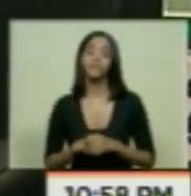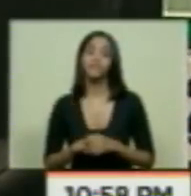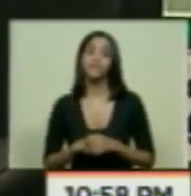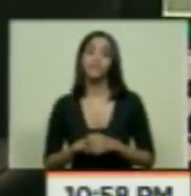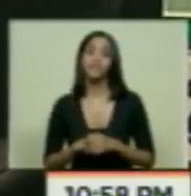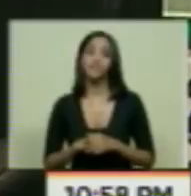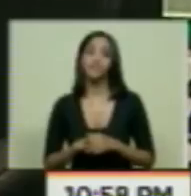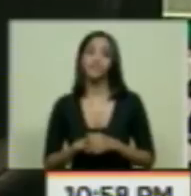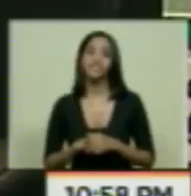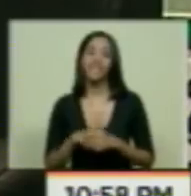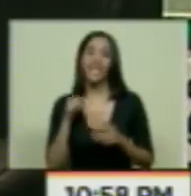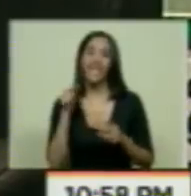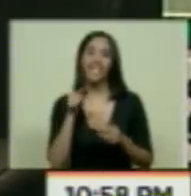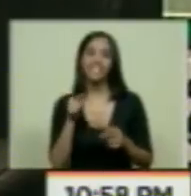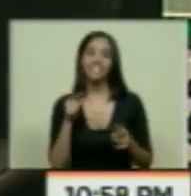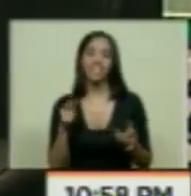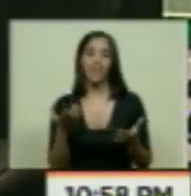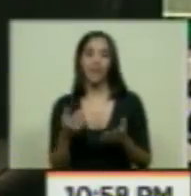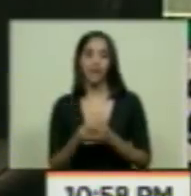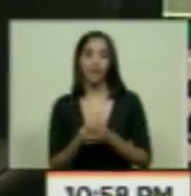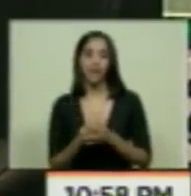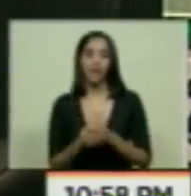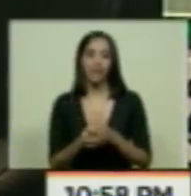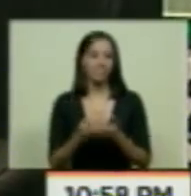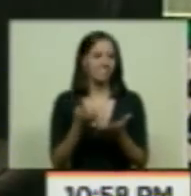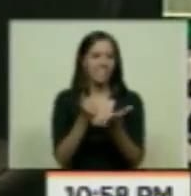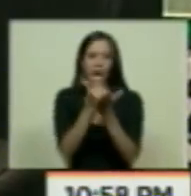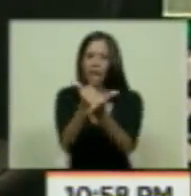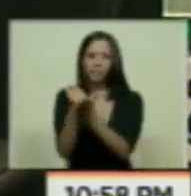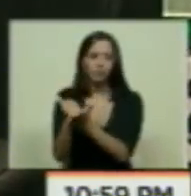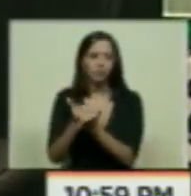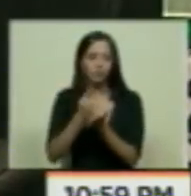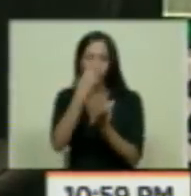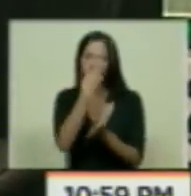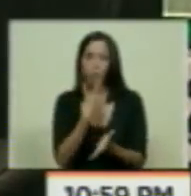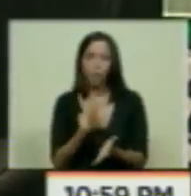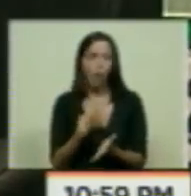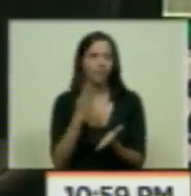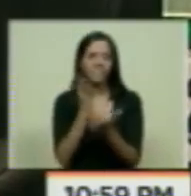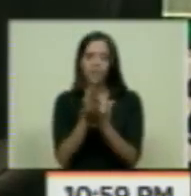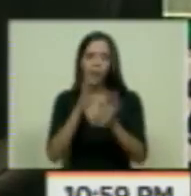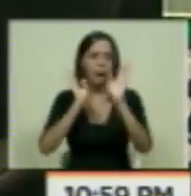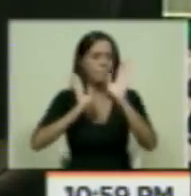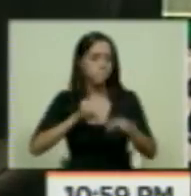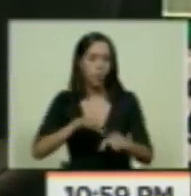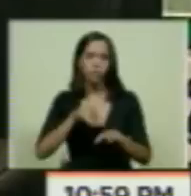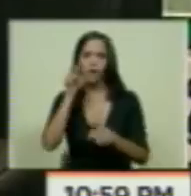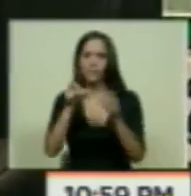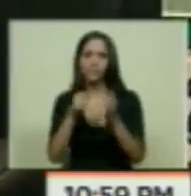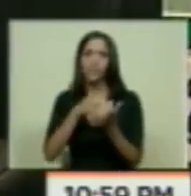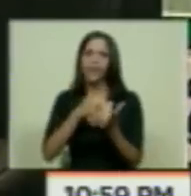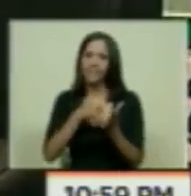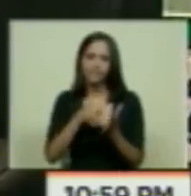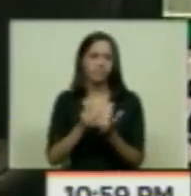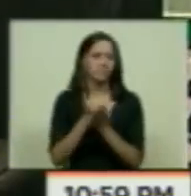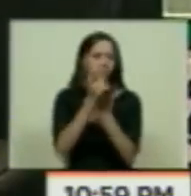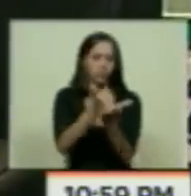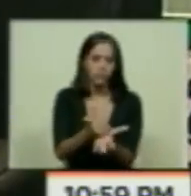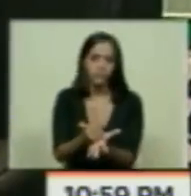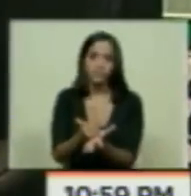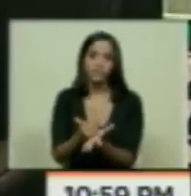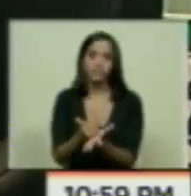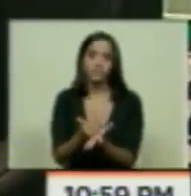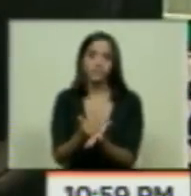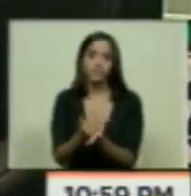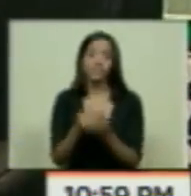esa acción permanente a favor de los pobres, a favor de las personas más necesitadas. Todo